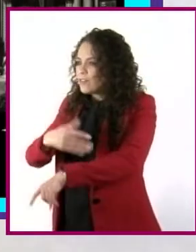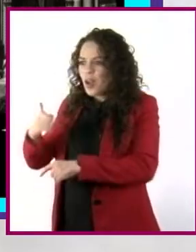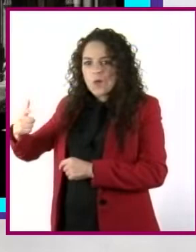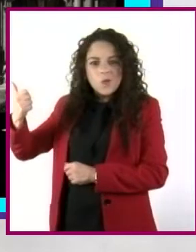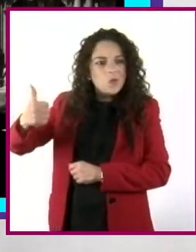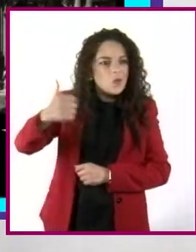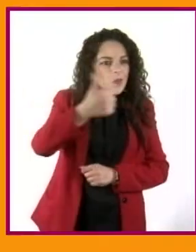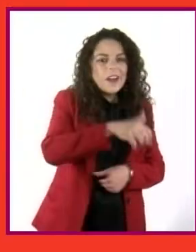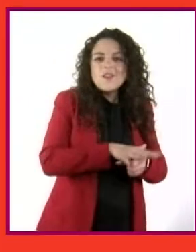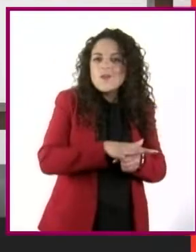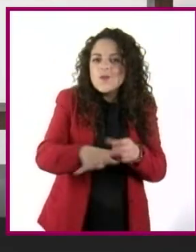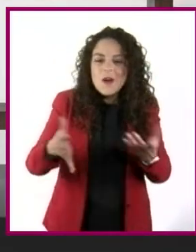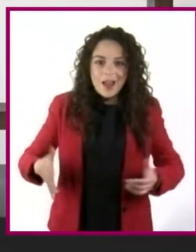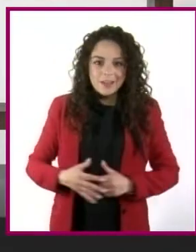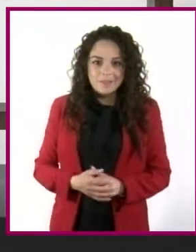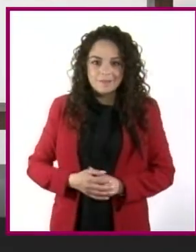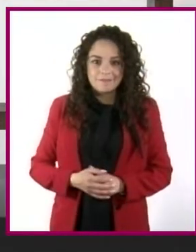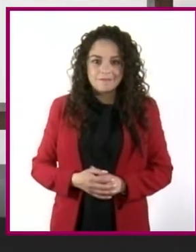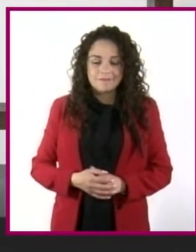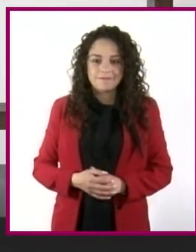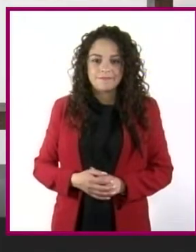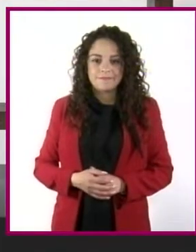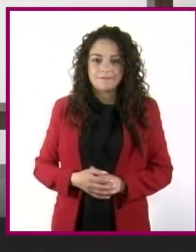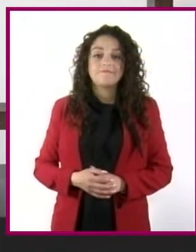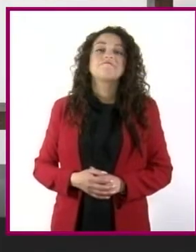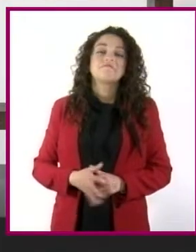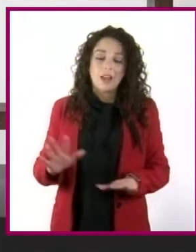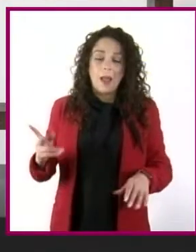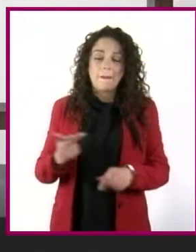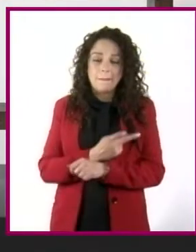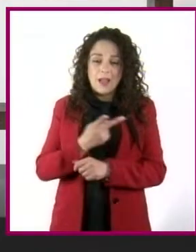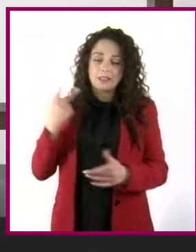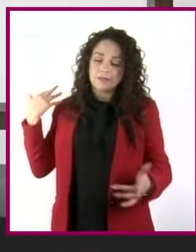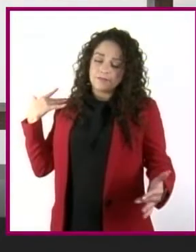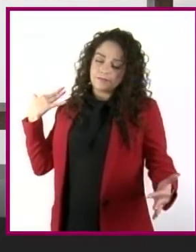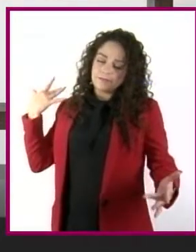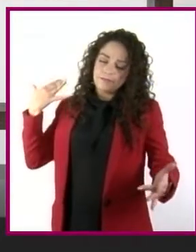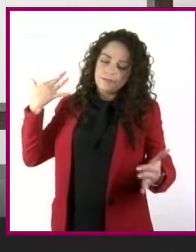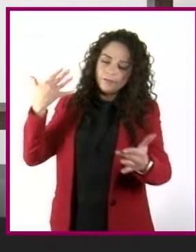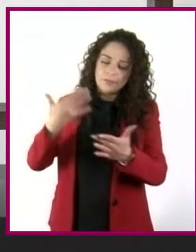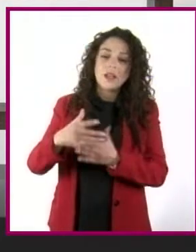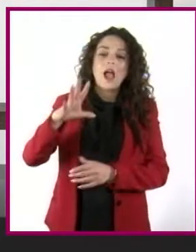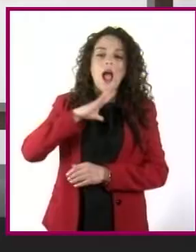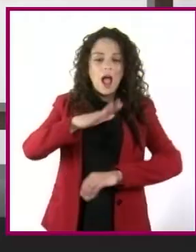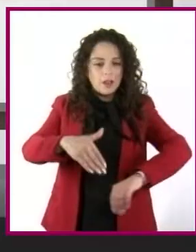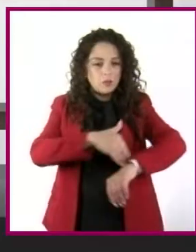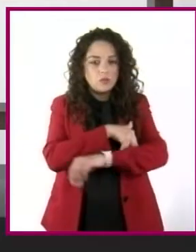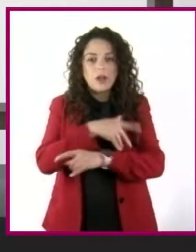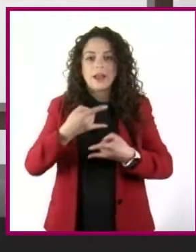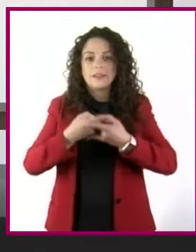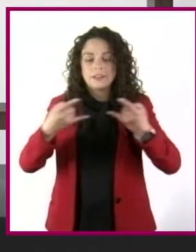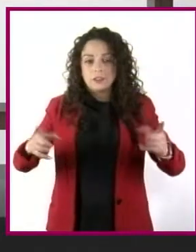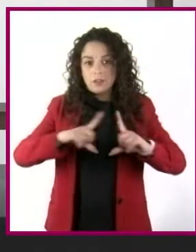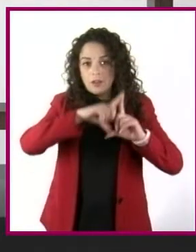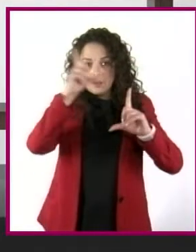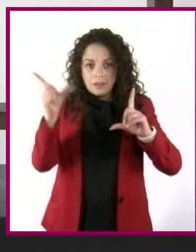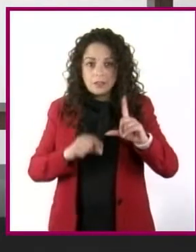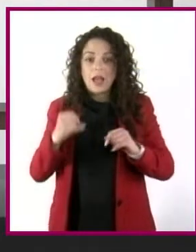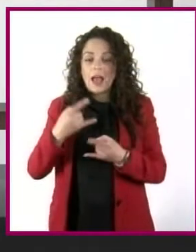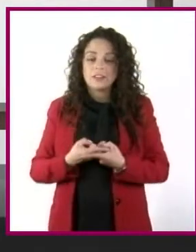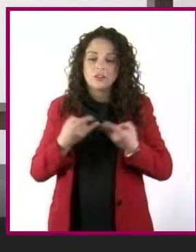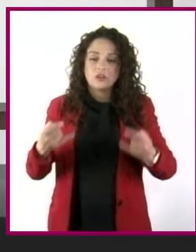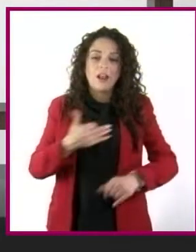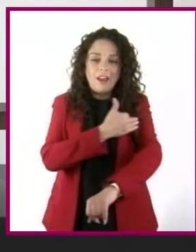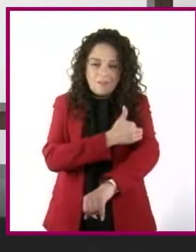ellos? A pesar del paso del tiempo, se conserva una historia nacional y también una historia familiar.